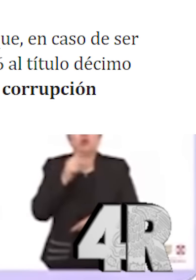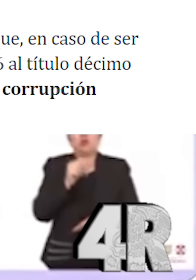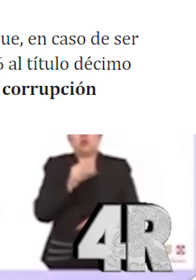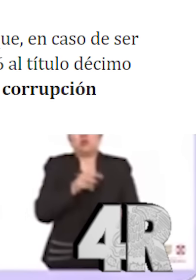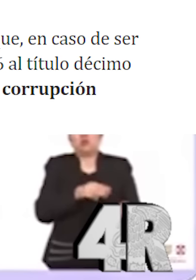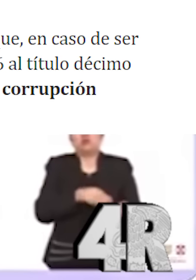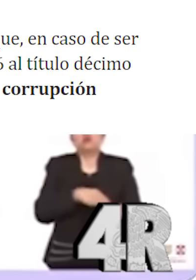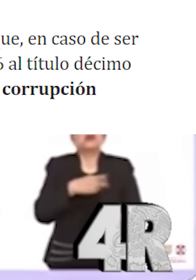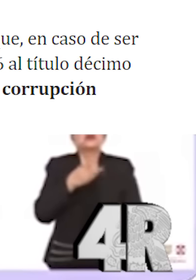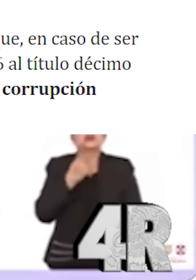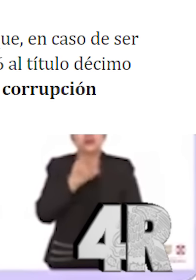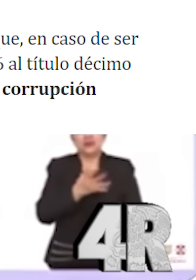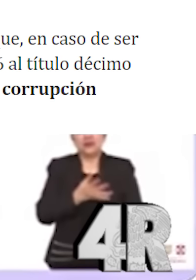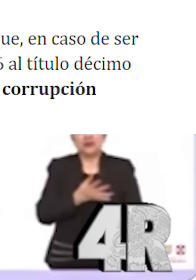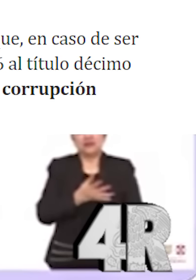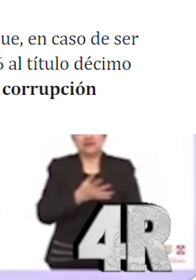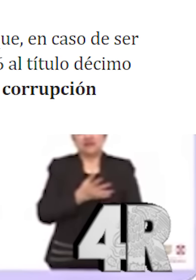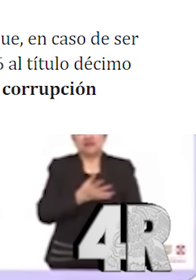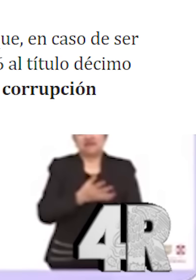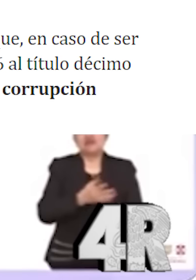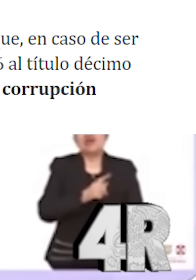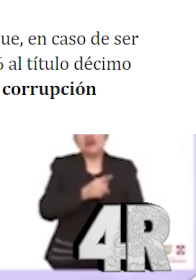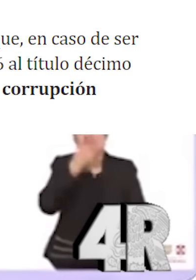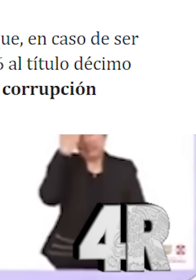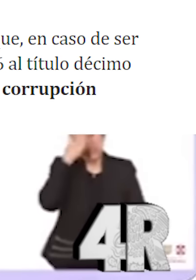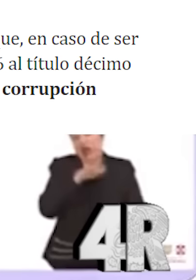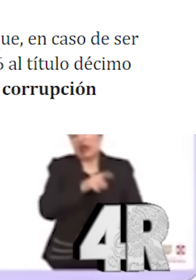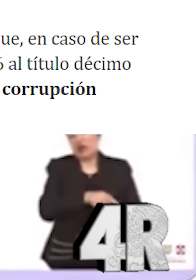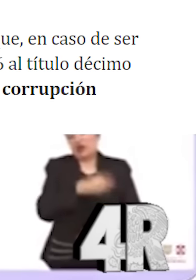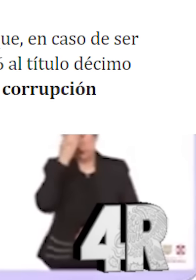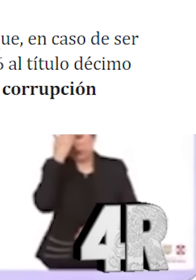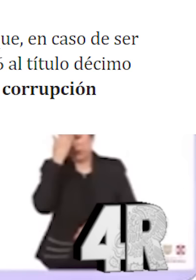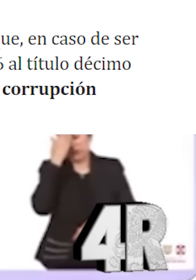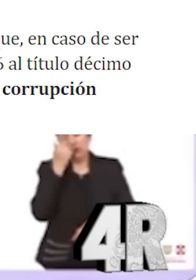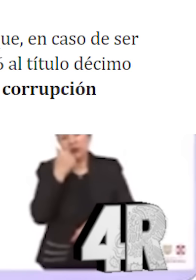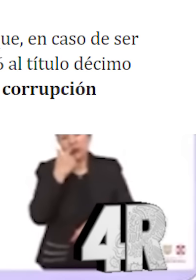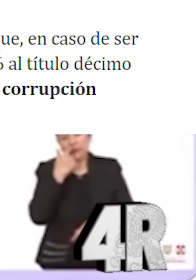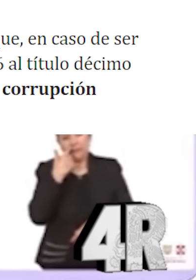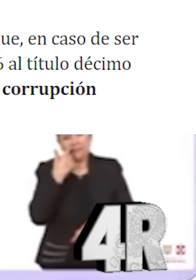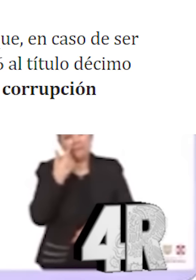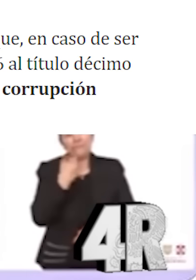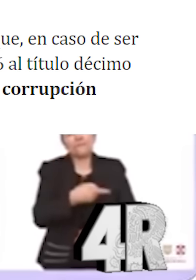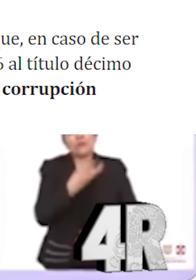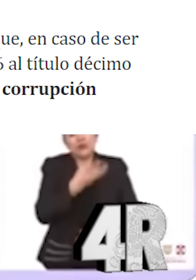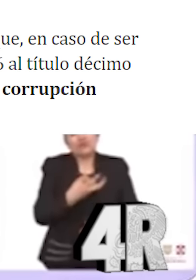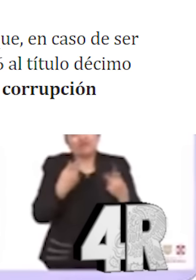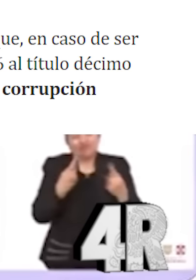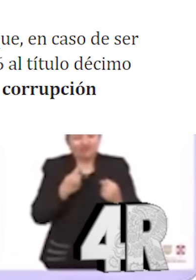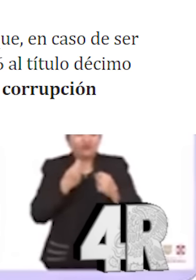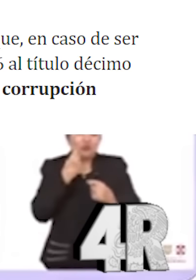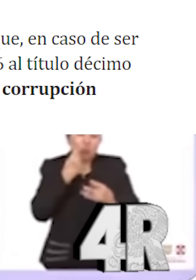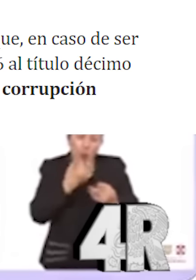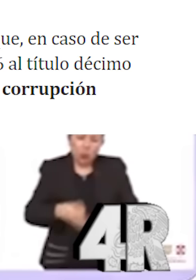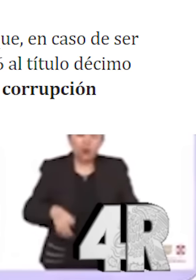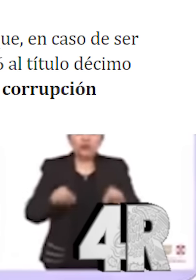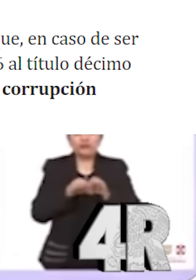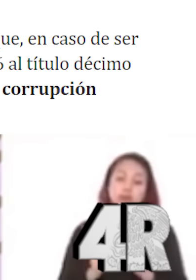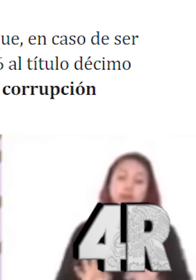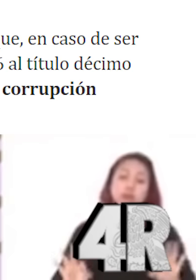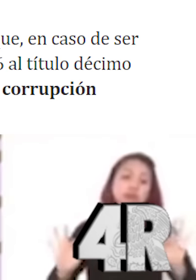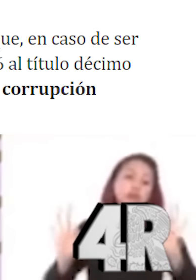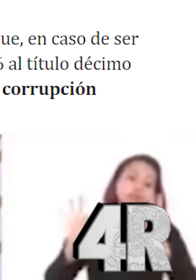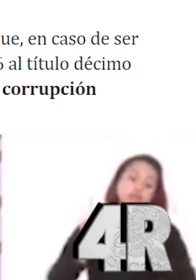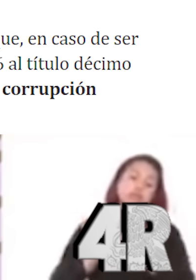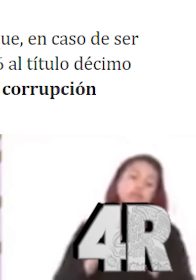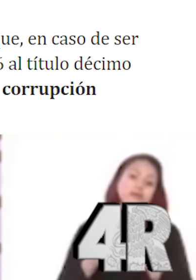Al presentar esta propuesta, que será destinada al Congreso de la Ciudad de México, el mandatario explicó que en caso de ser aprobada